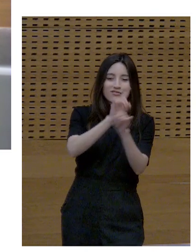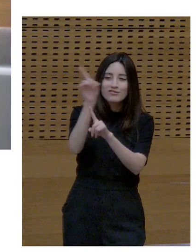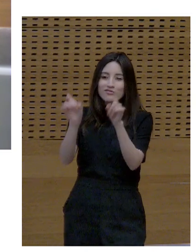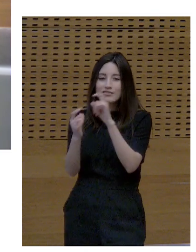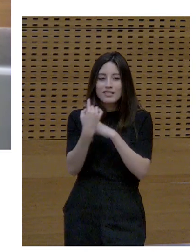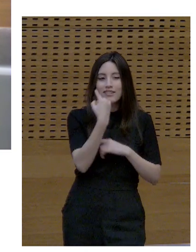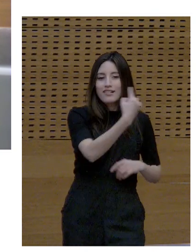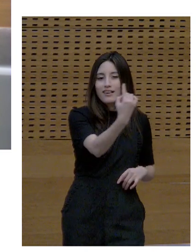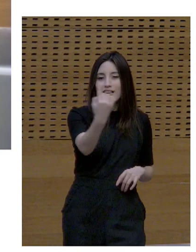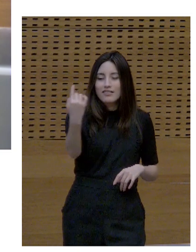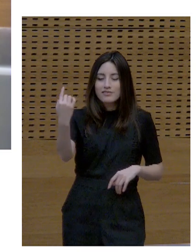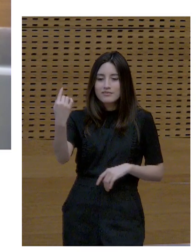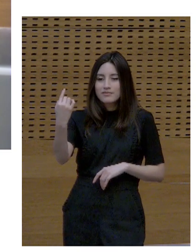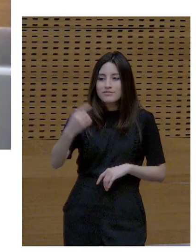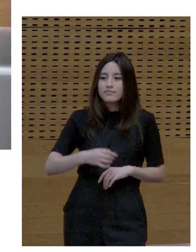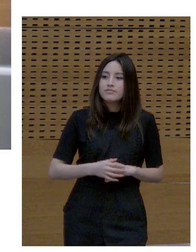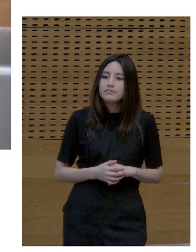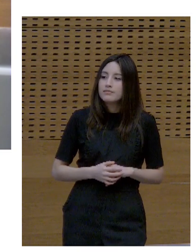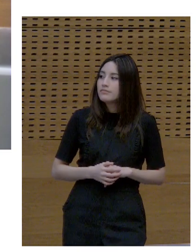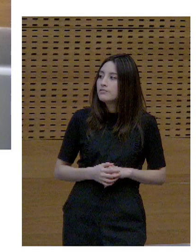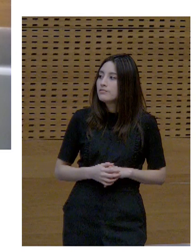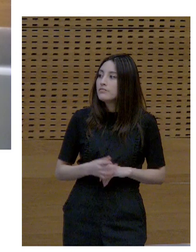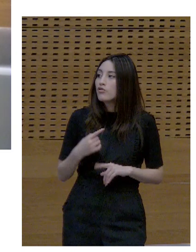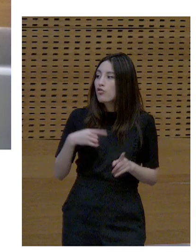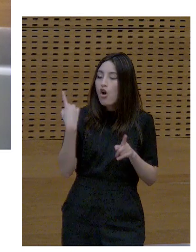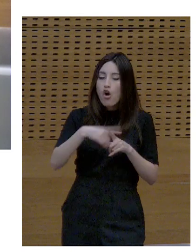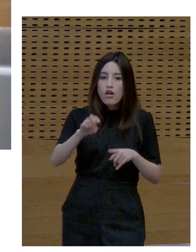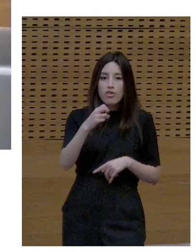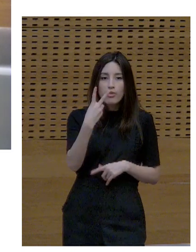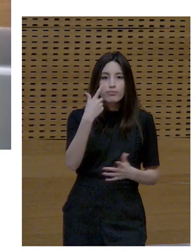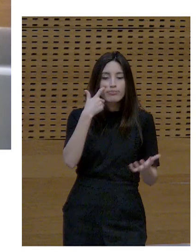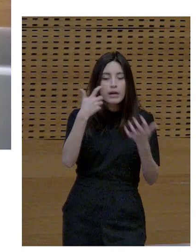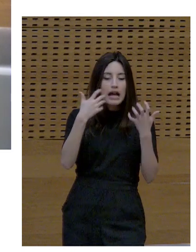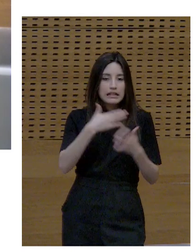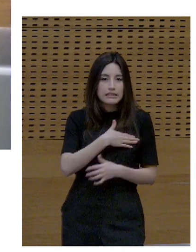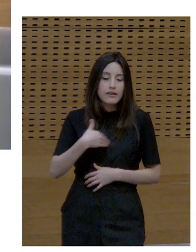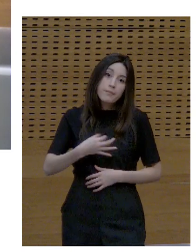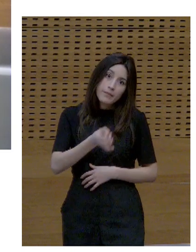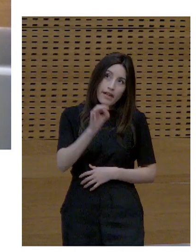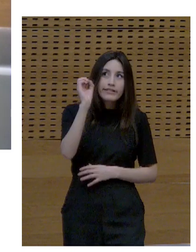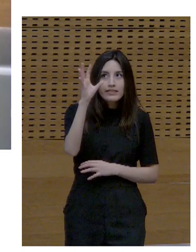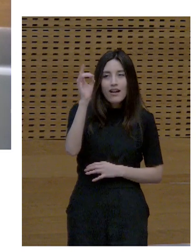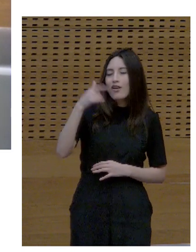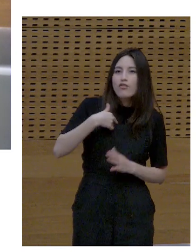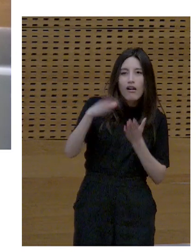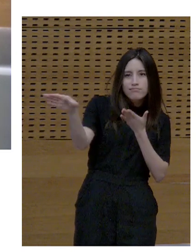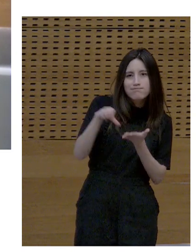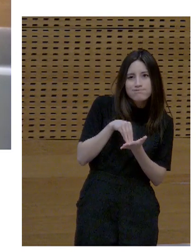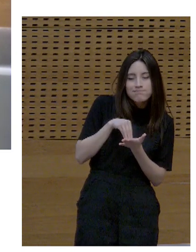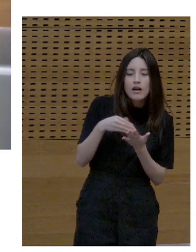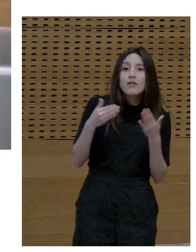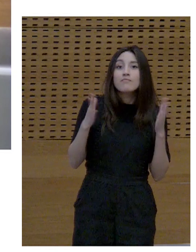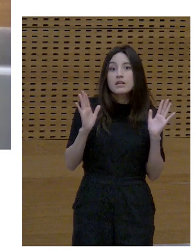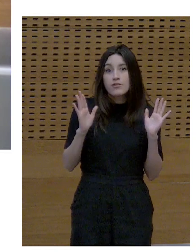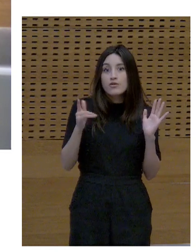intervenir. Me gustaría destacar 2 cosas, aparte ya de toda la charla, me quedaría con toda, pero cuando has comentado